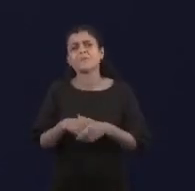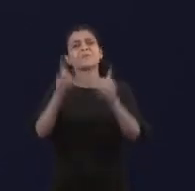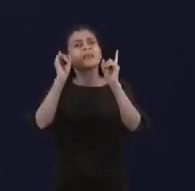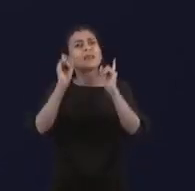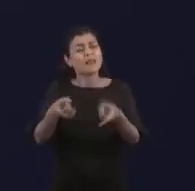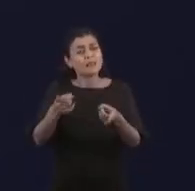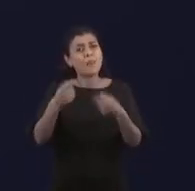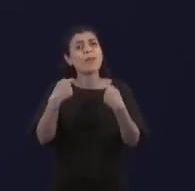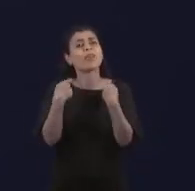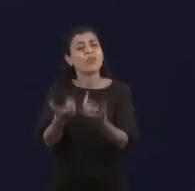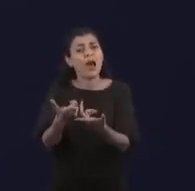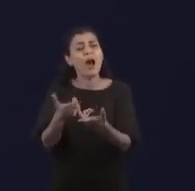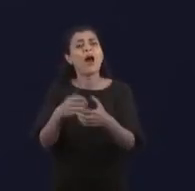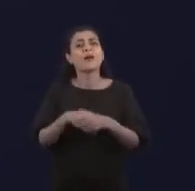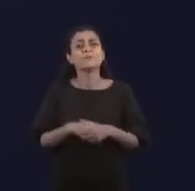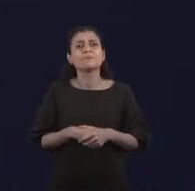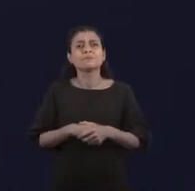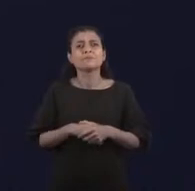permitirá, por supuesto,